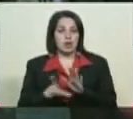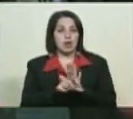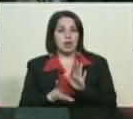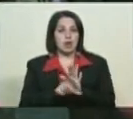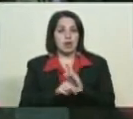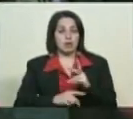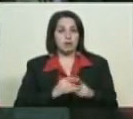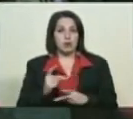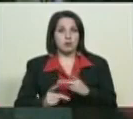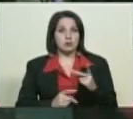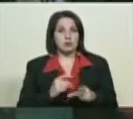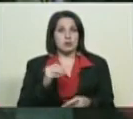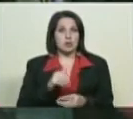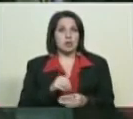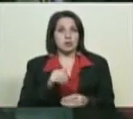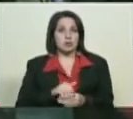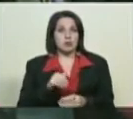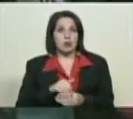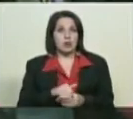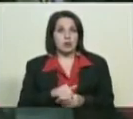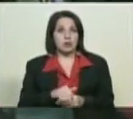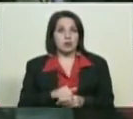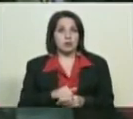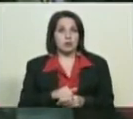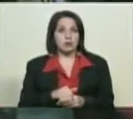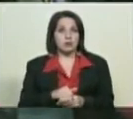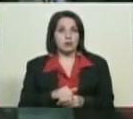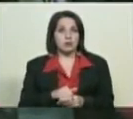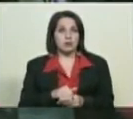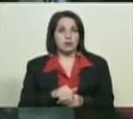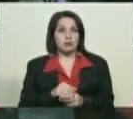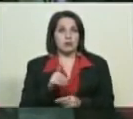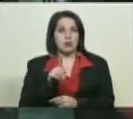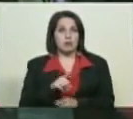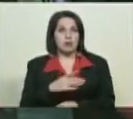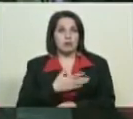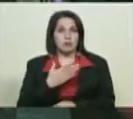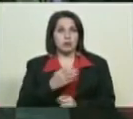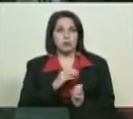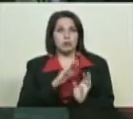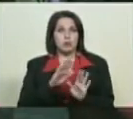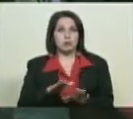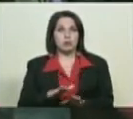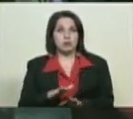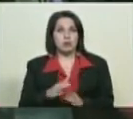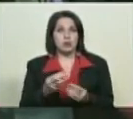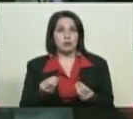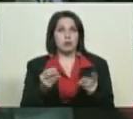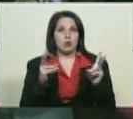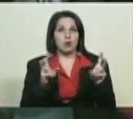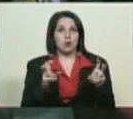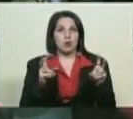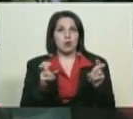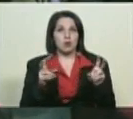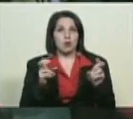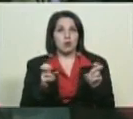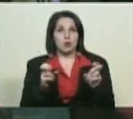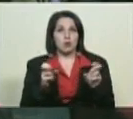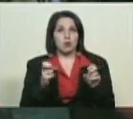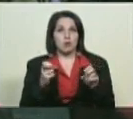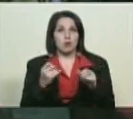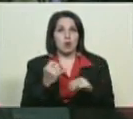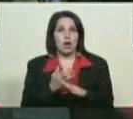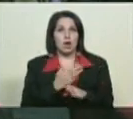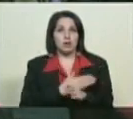Procesos Electorales. Asimismo, pudimos contribuir nuevamente para garantizar el sufragio,